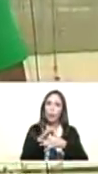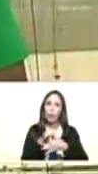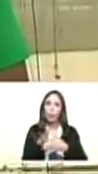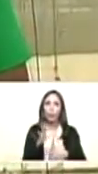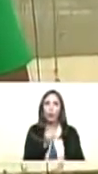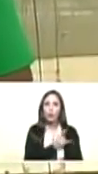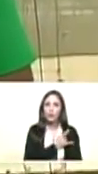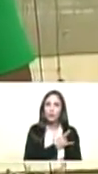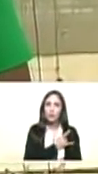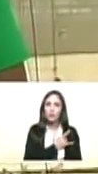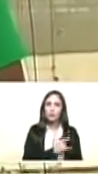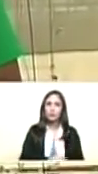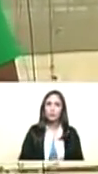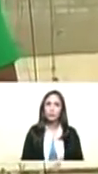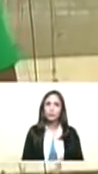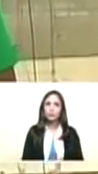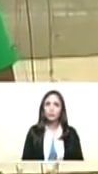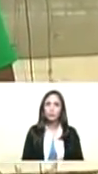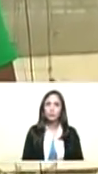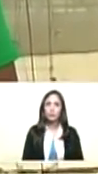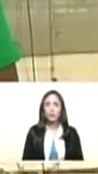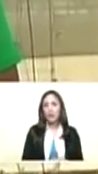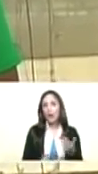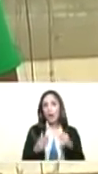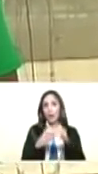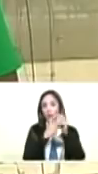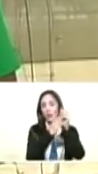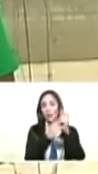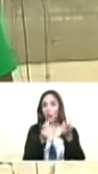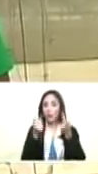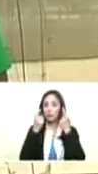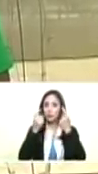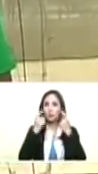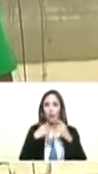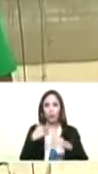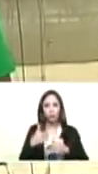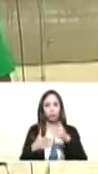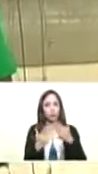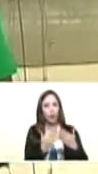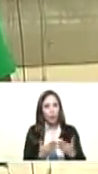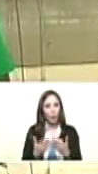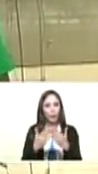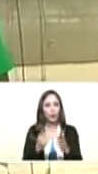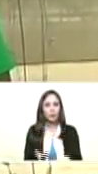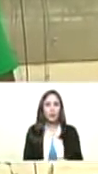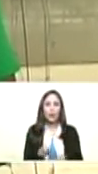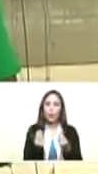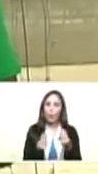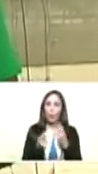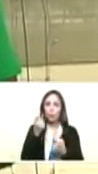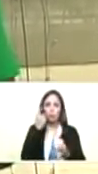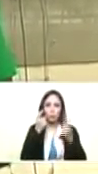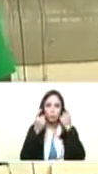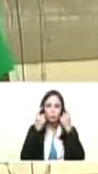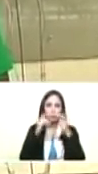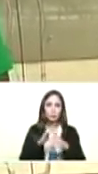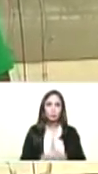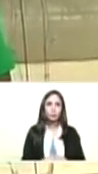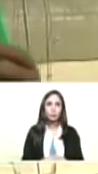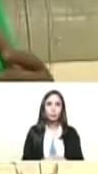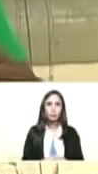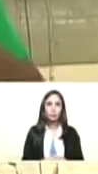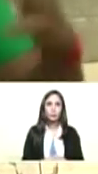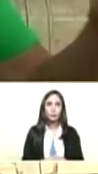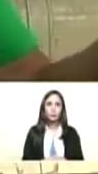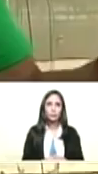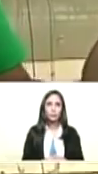Universidad Rómulo Gallego ha sido un horno creador de líderes y ha sido una escuela productiva que en el plan que el presidente llamó